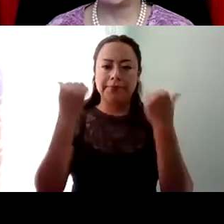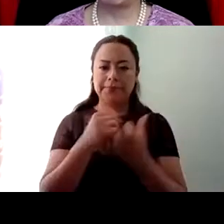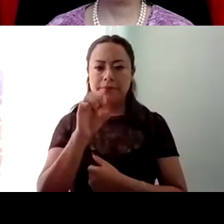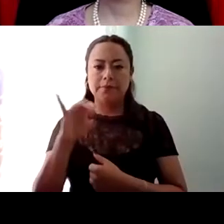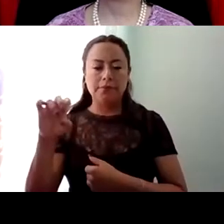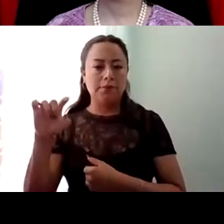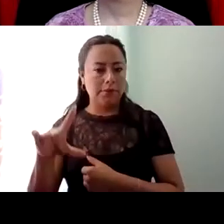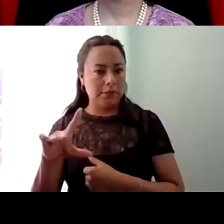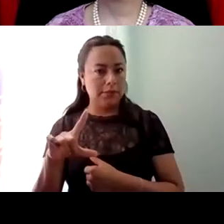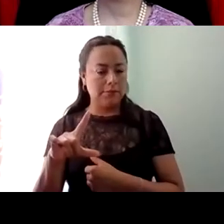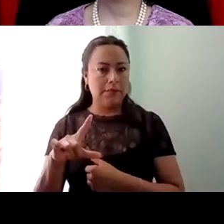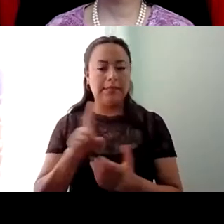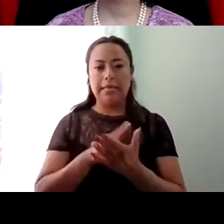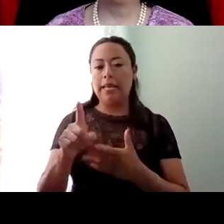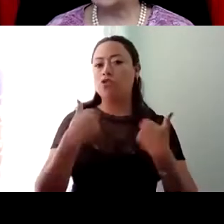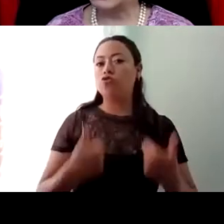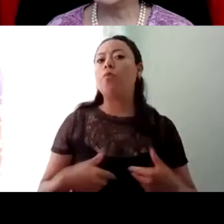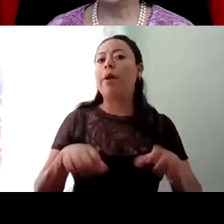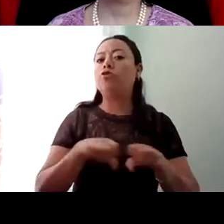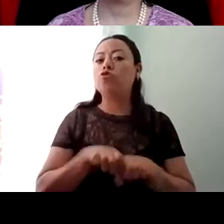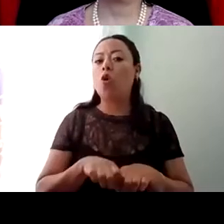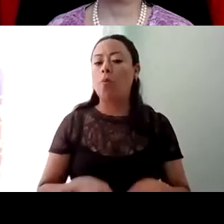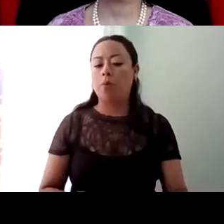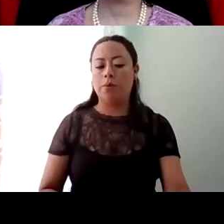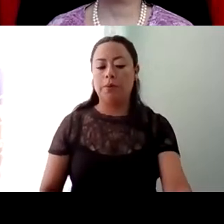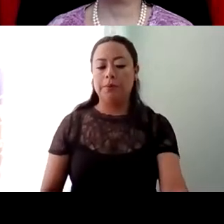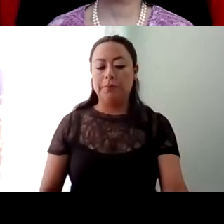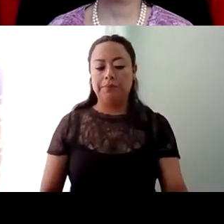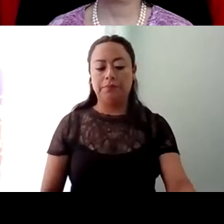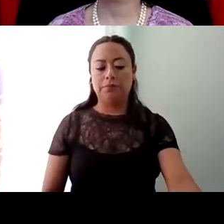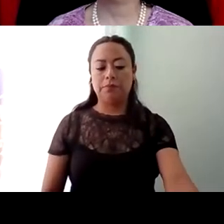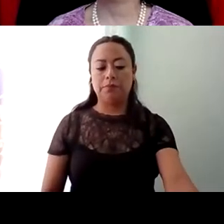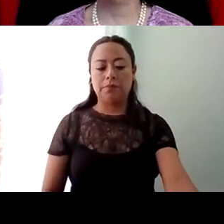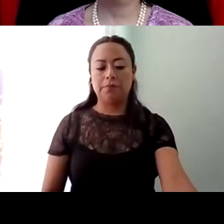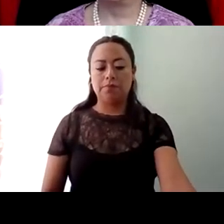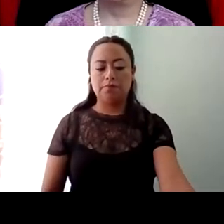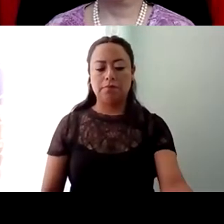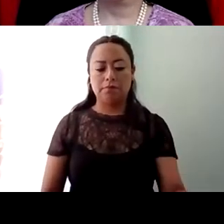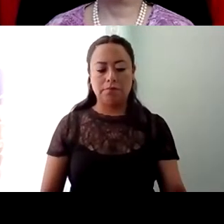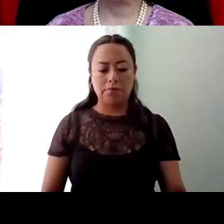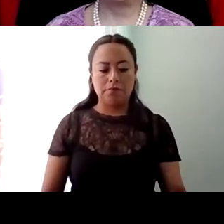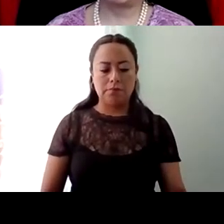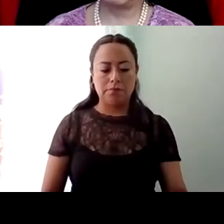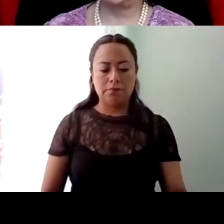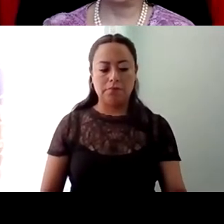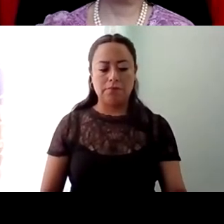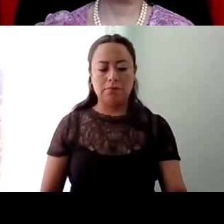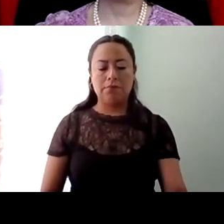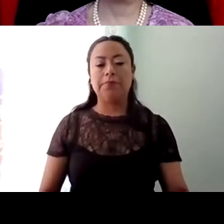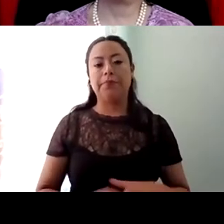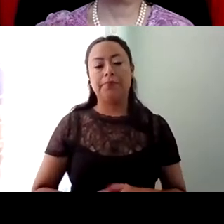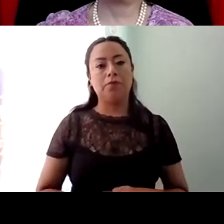derechos humanos, si considera importante la participación y de ser así, cómo se puede apoyar